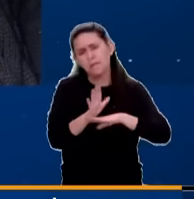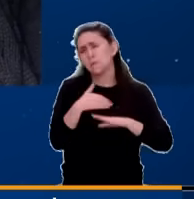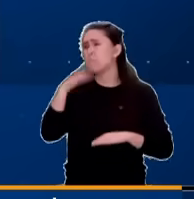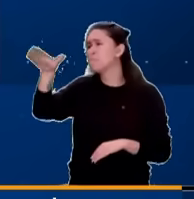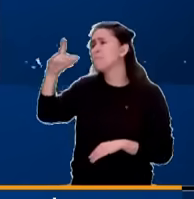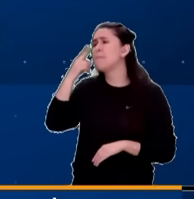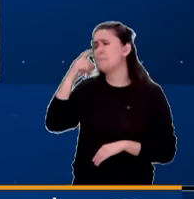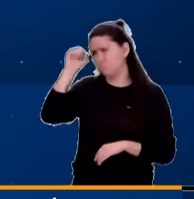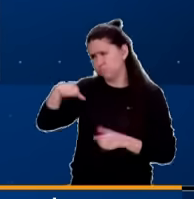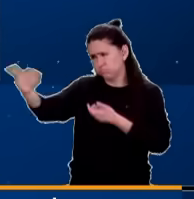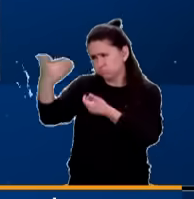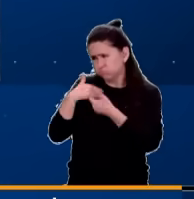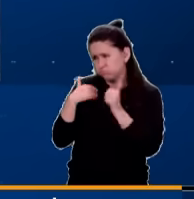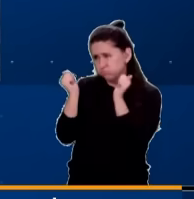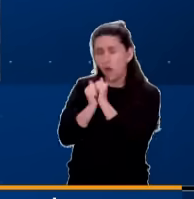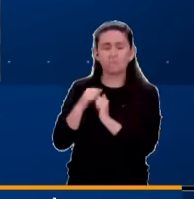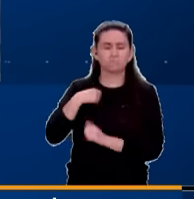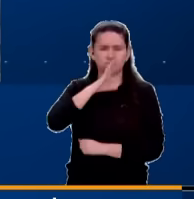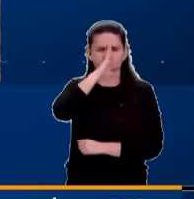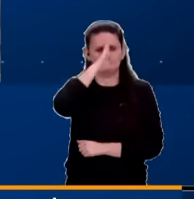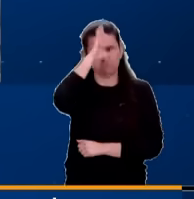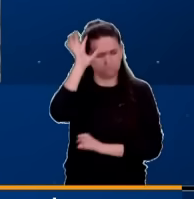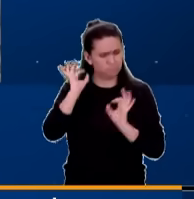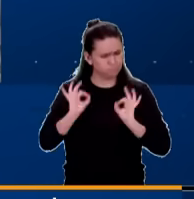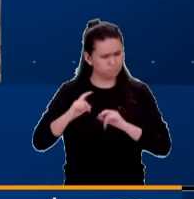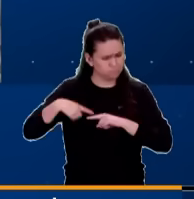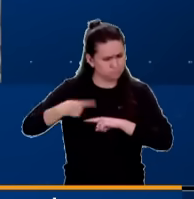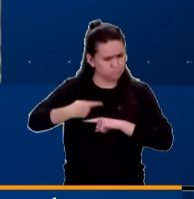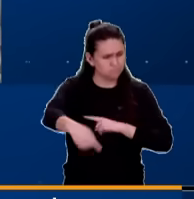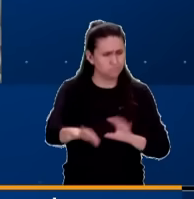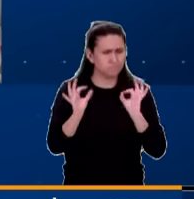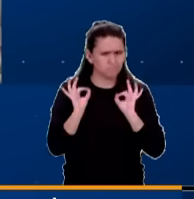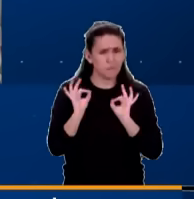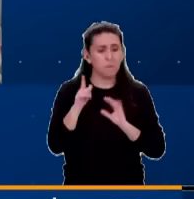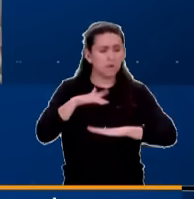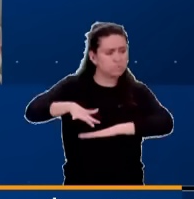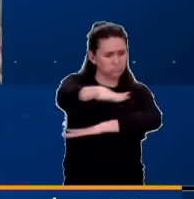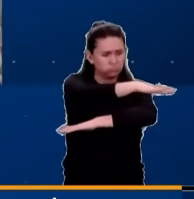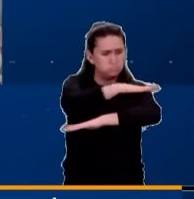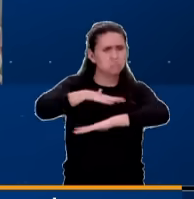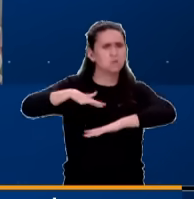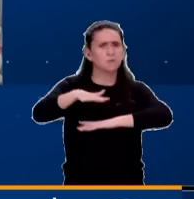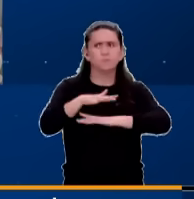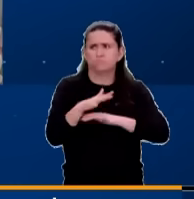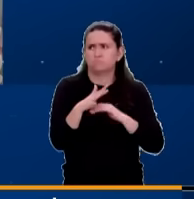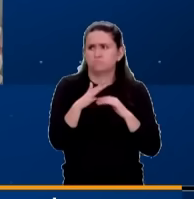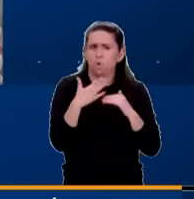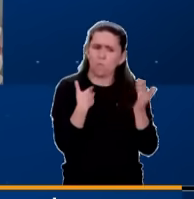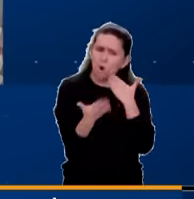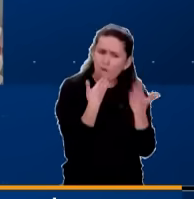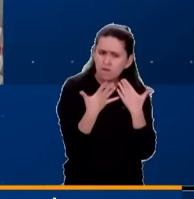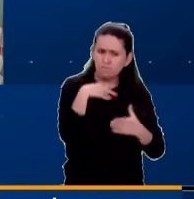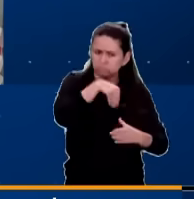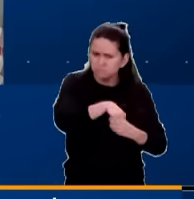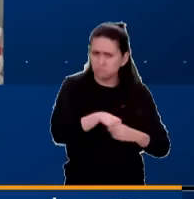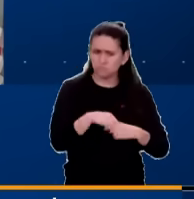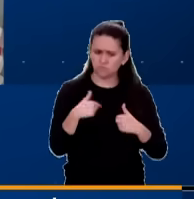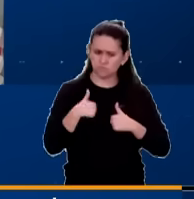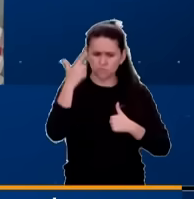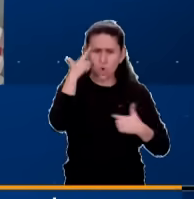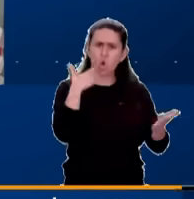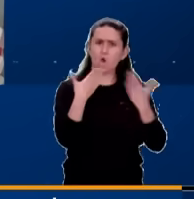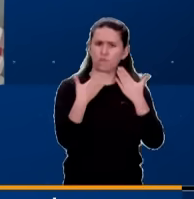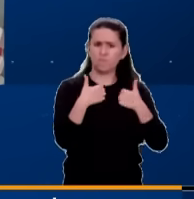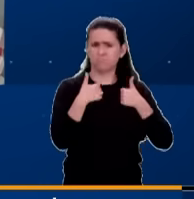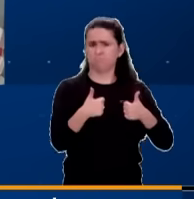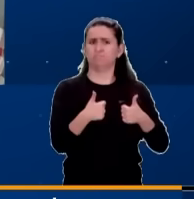la recogía, cuando ya estaba muy tarde, pero era una zona que pues estábamos confiados, teníamos confianza